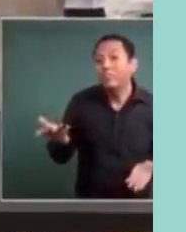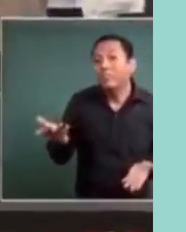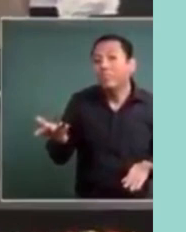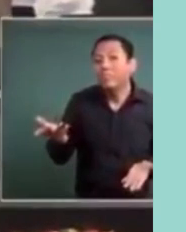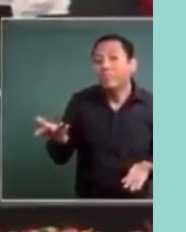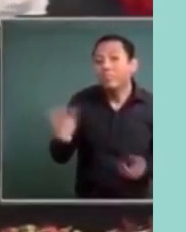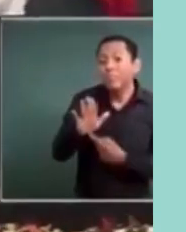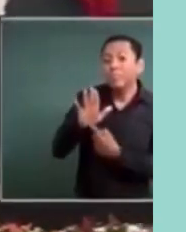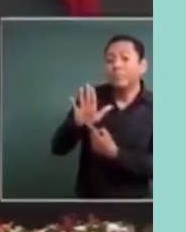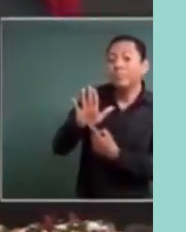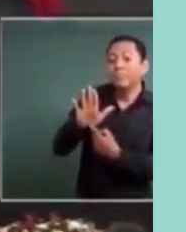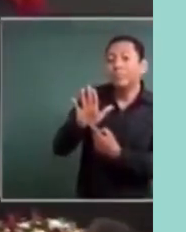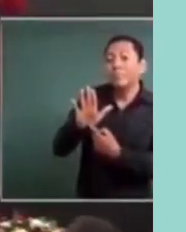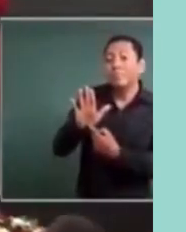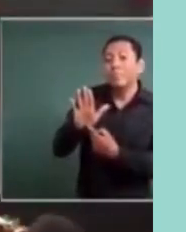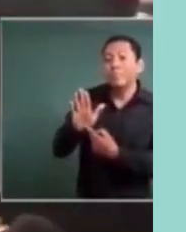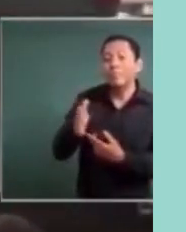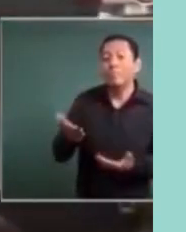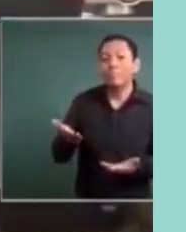eso se da